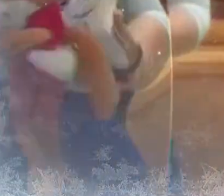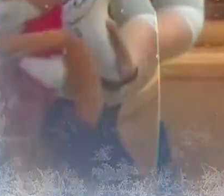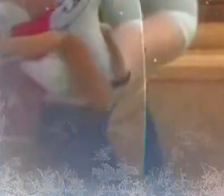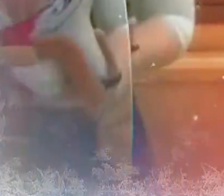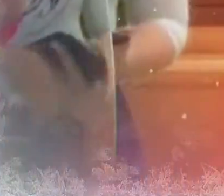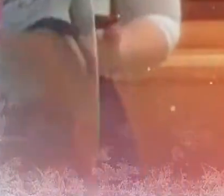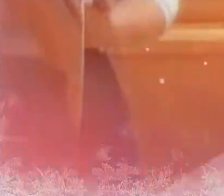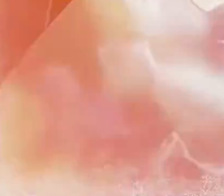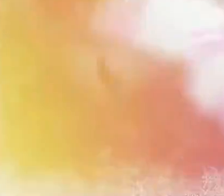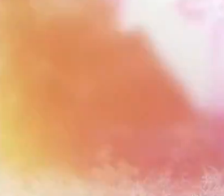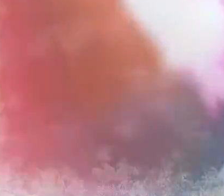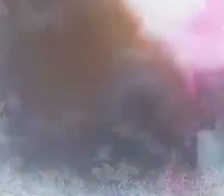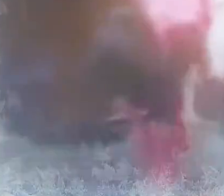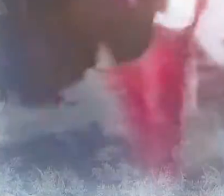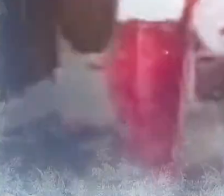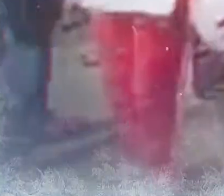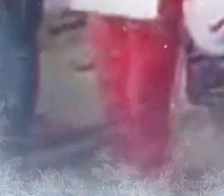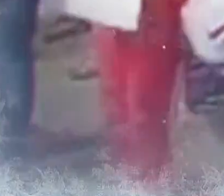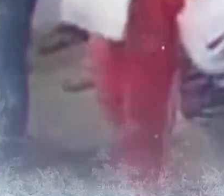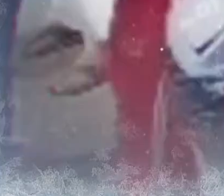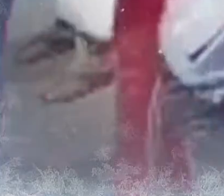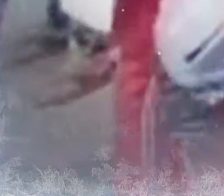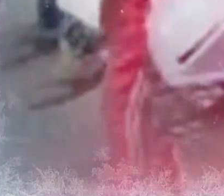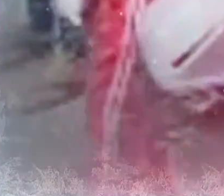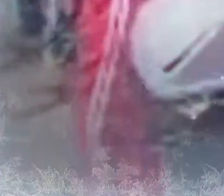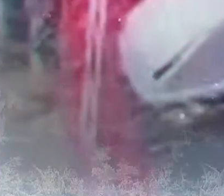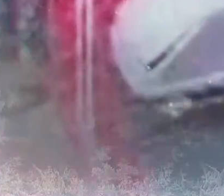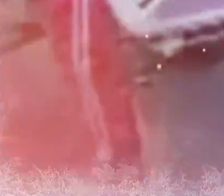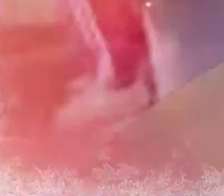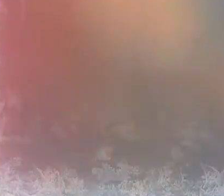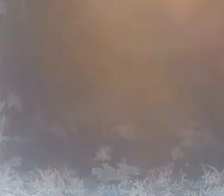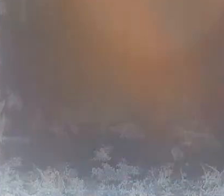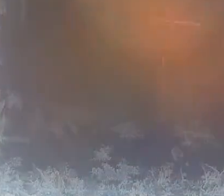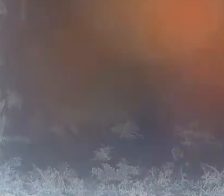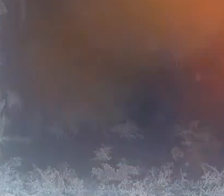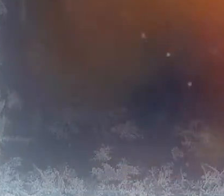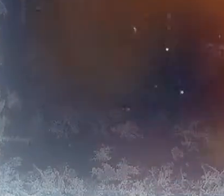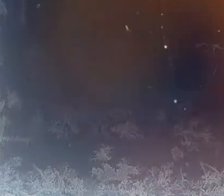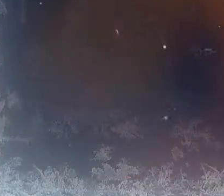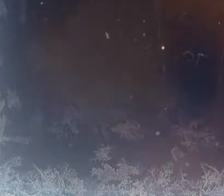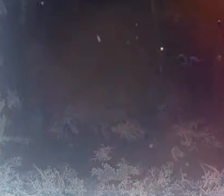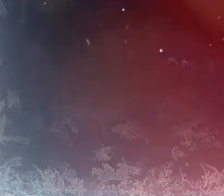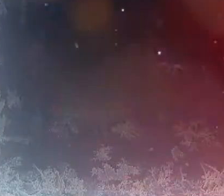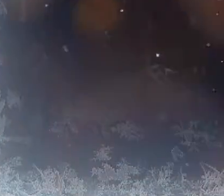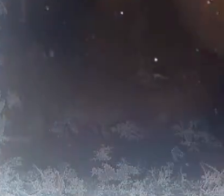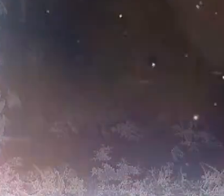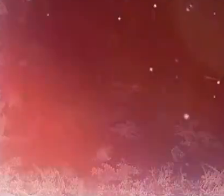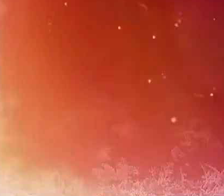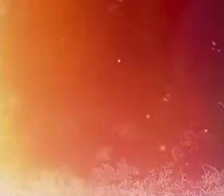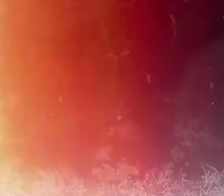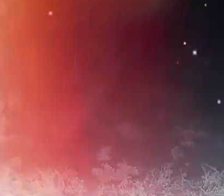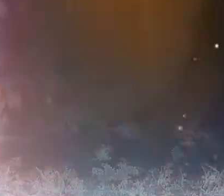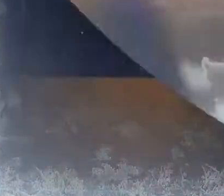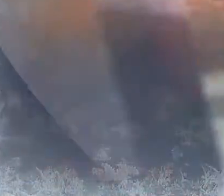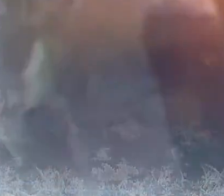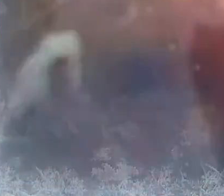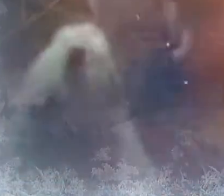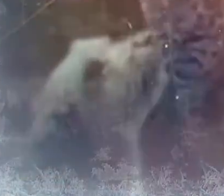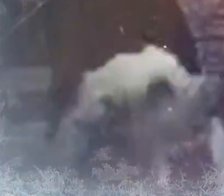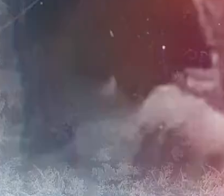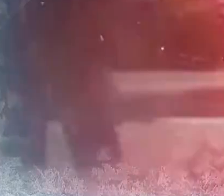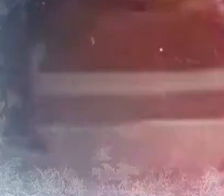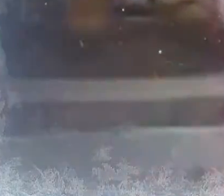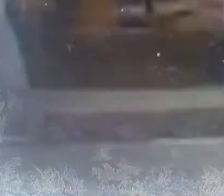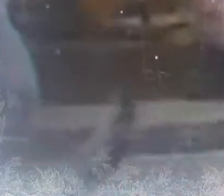este 16 de noviembre de 6:30 a 7:30 de la noche. En CNC Canal 2. Regalos,